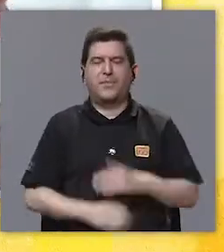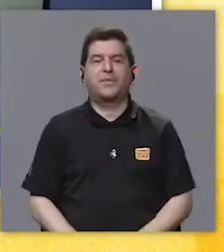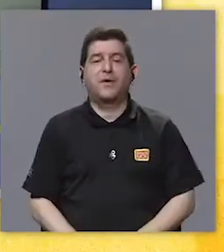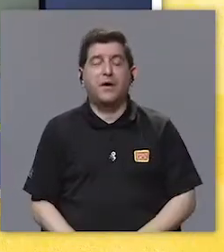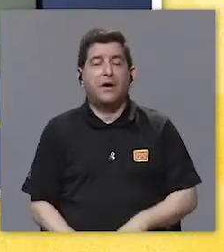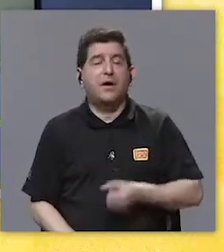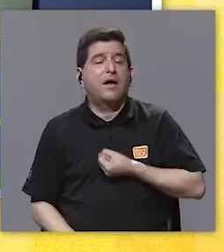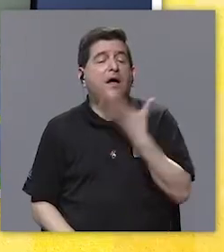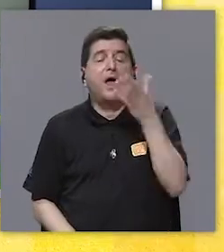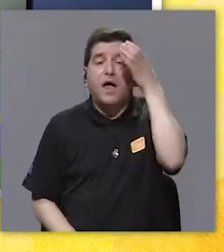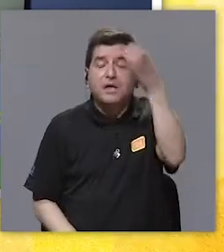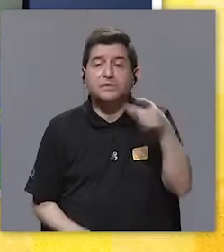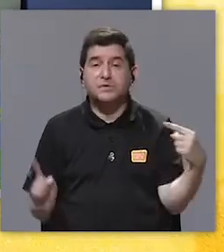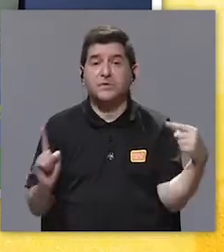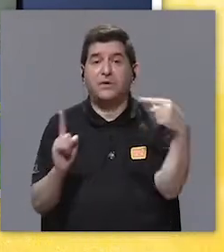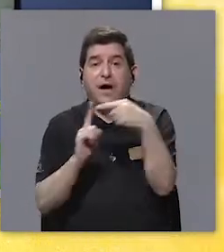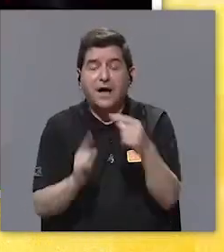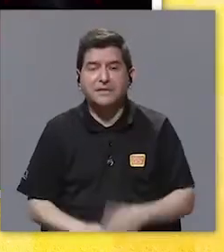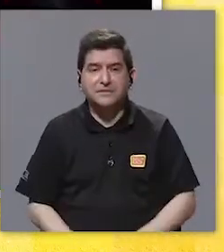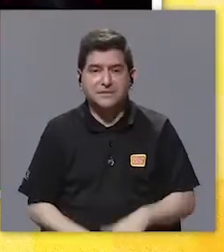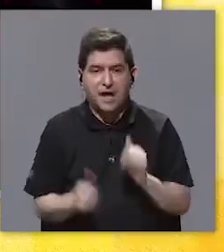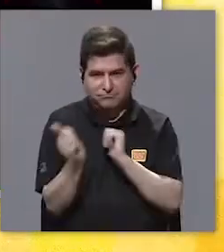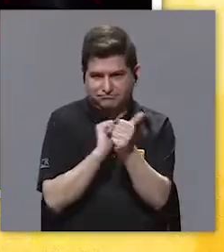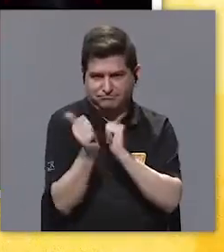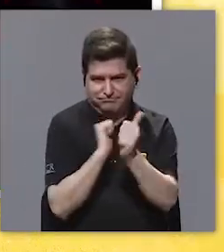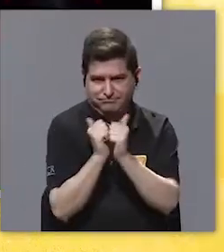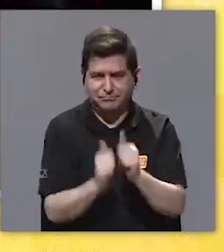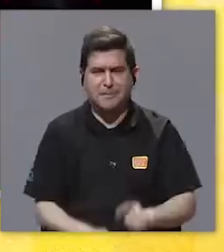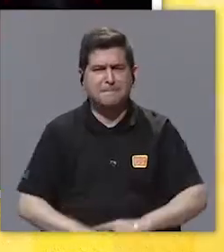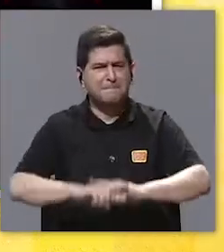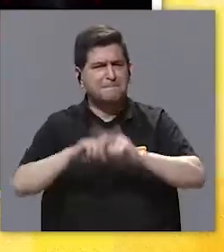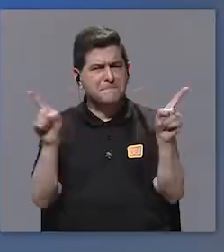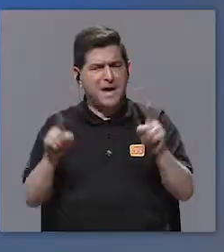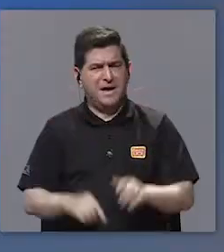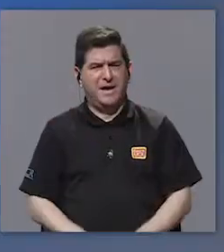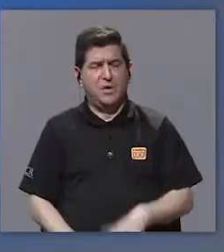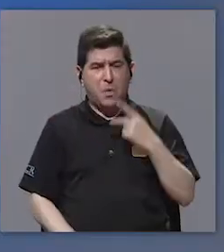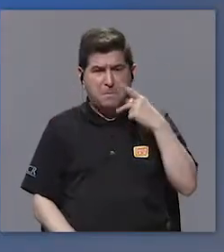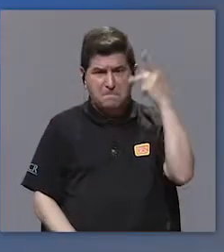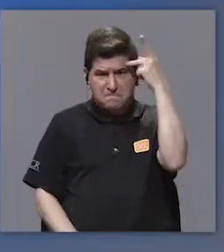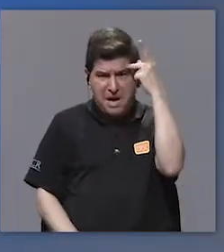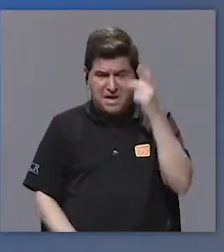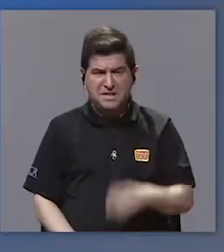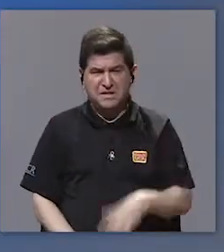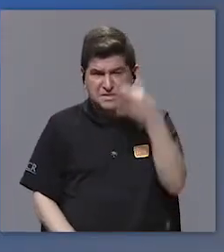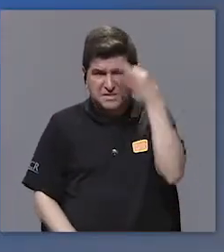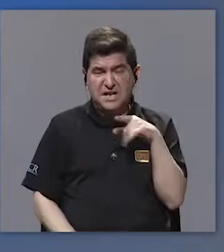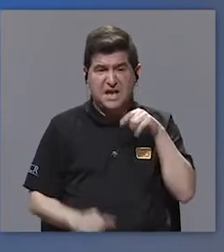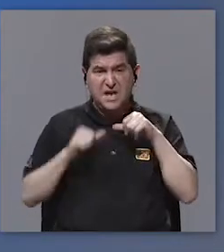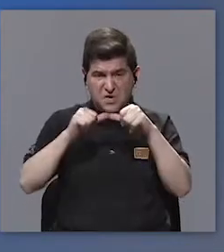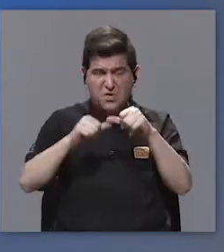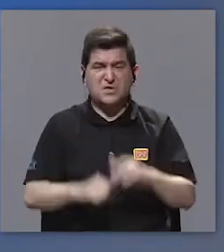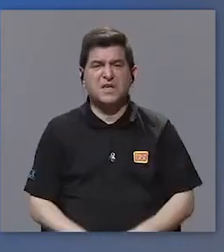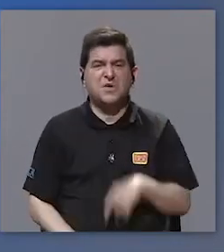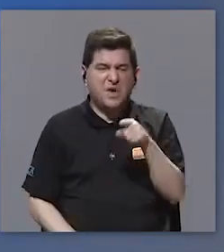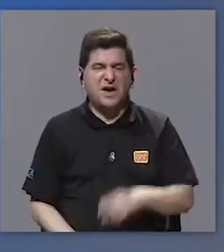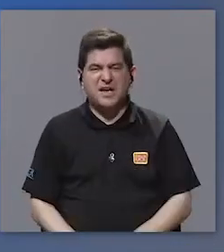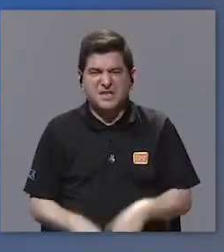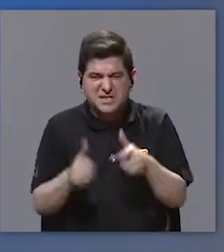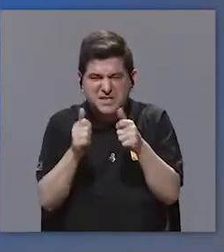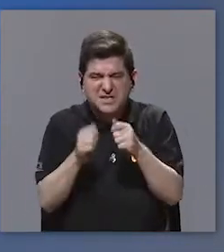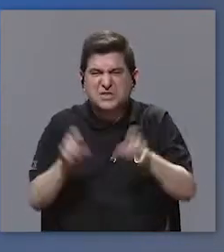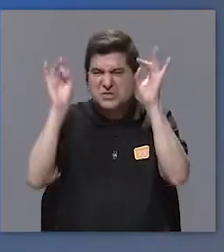una expresión cultural o incluso un deporte aunque para muchos padres seguirán siendo esos